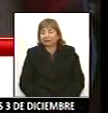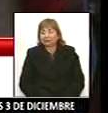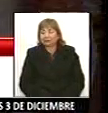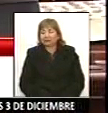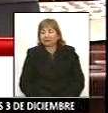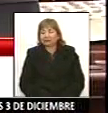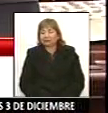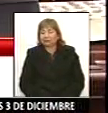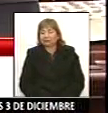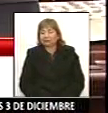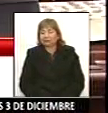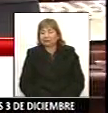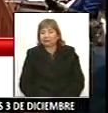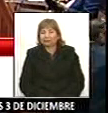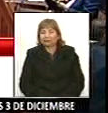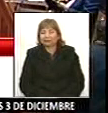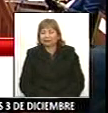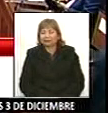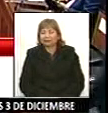Tiene la interrupción congresista Choquehuanca.